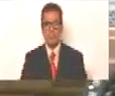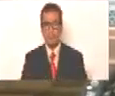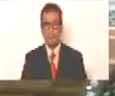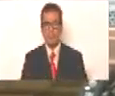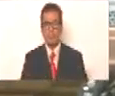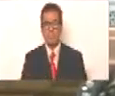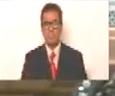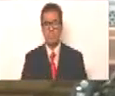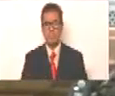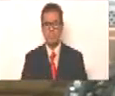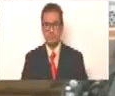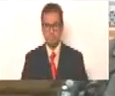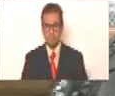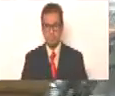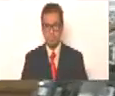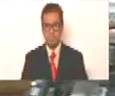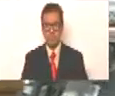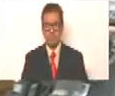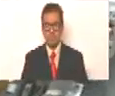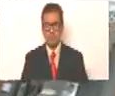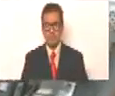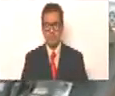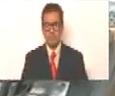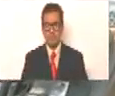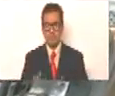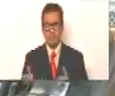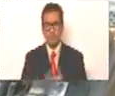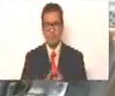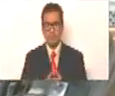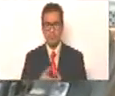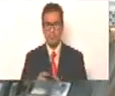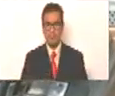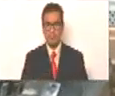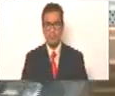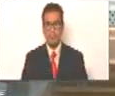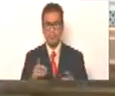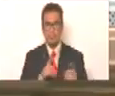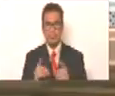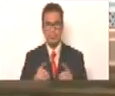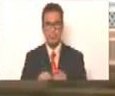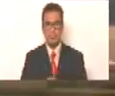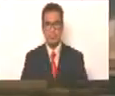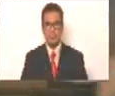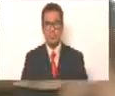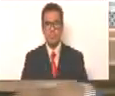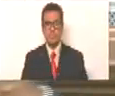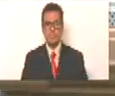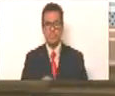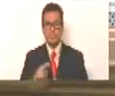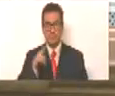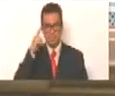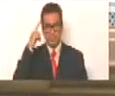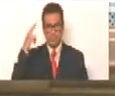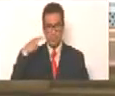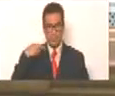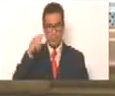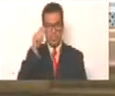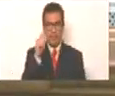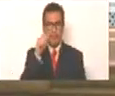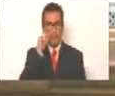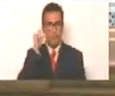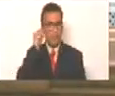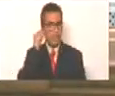palabra. Se cierra el debate cerrado. Los honorables diputados y las honorables diputadas que estén de acuerdo